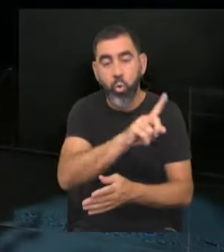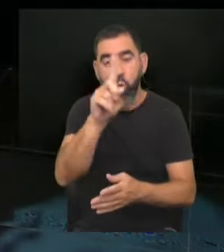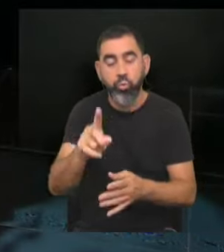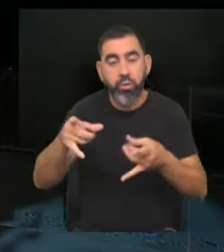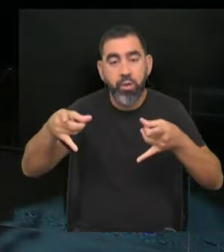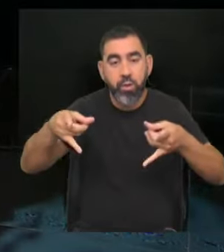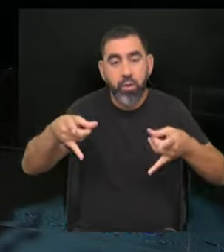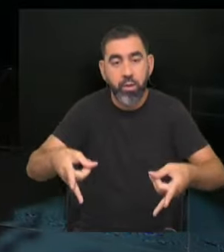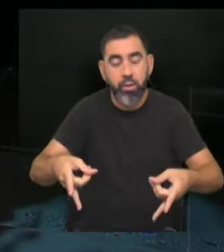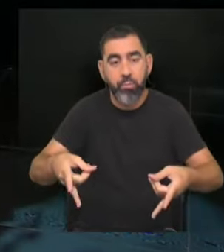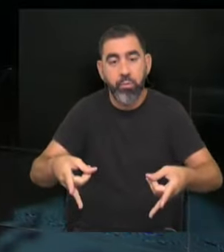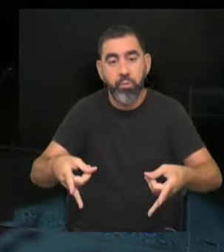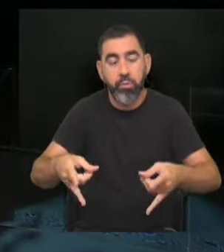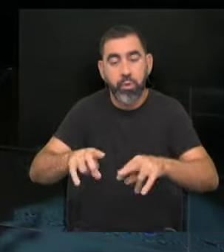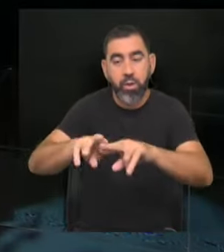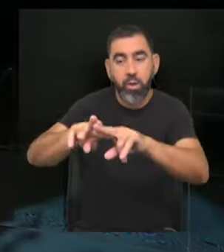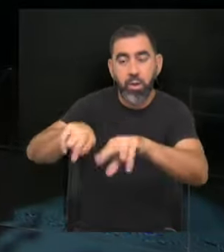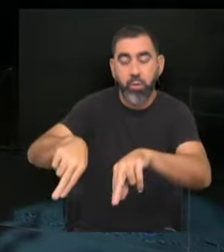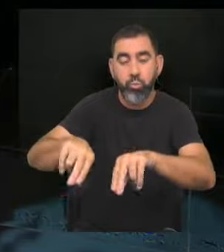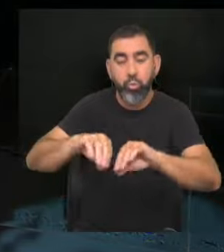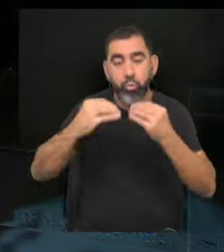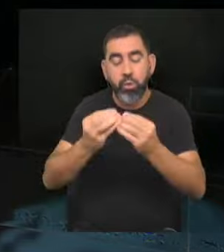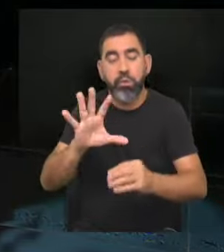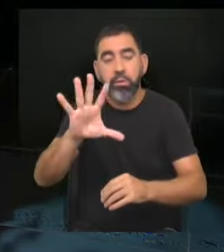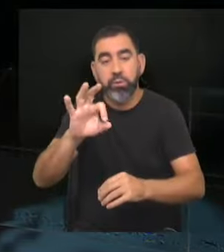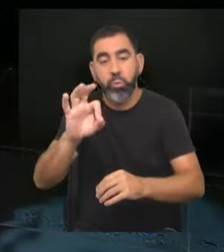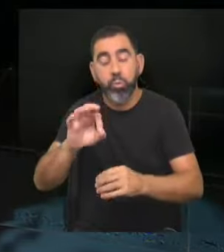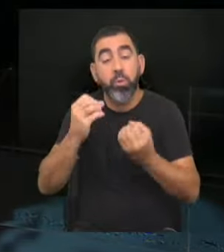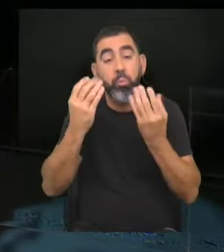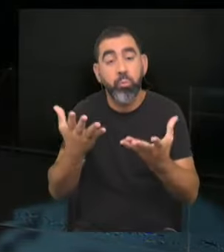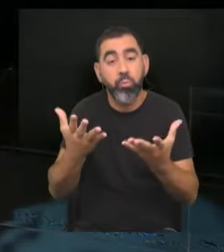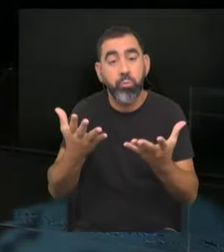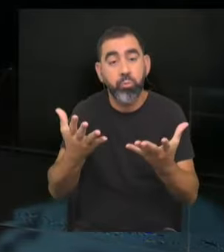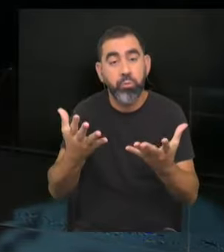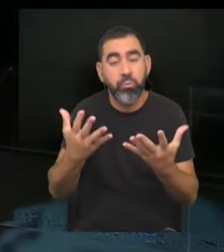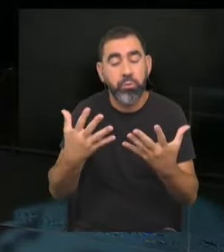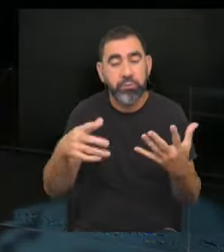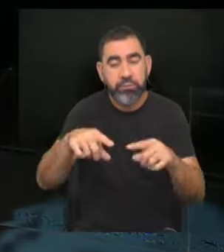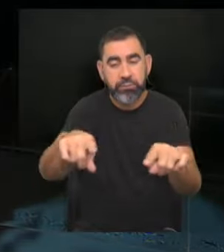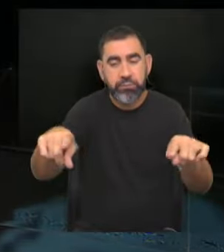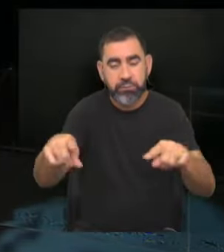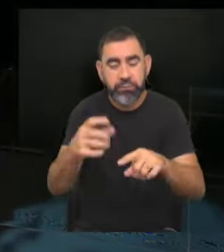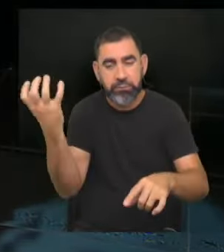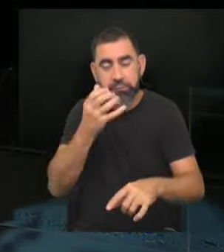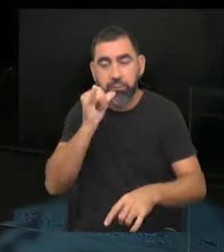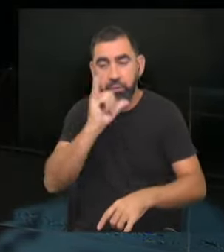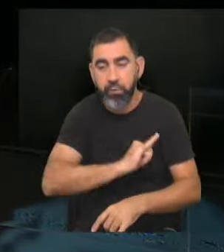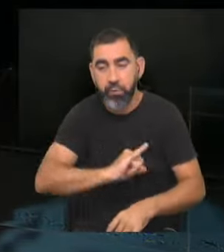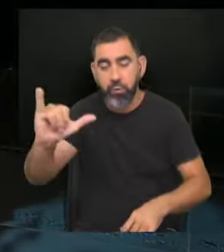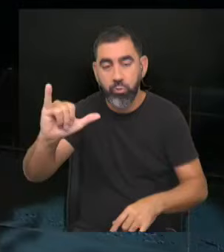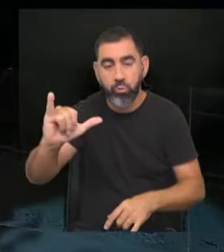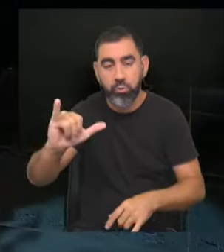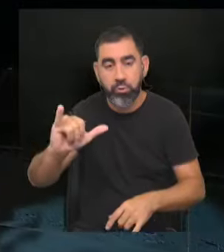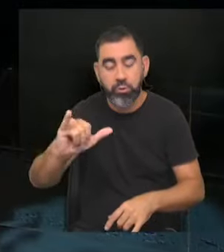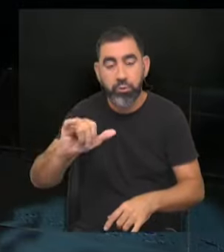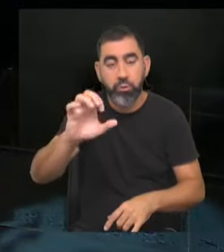camas que están clausuradas de las 50 en cuidados moderados por el estado de las salas así lo denunció a TV ciudad